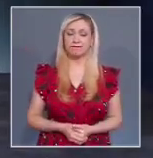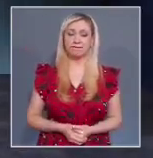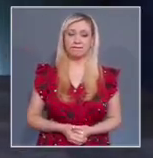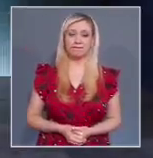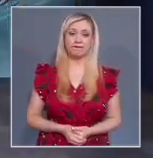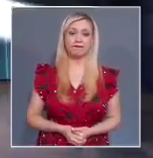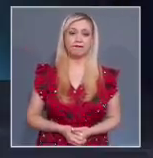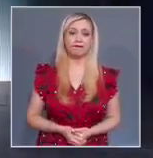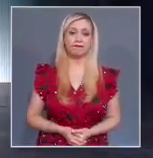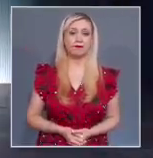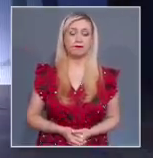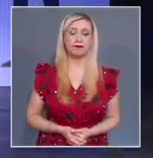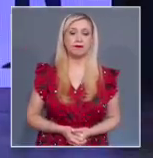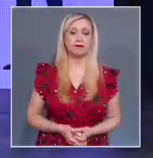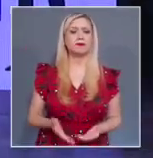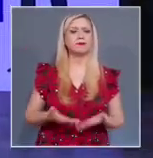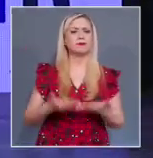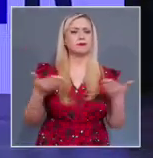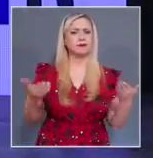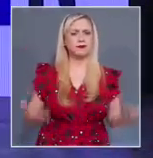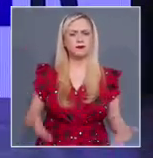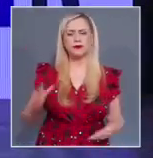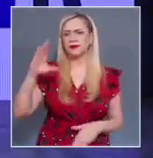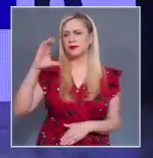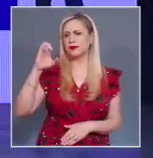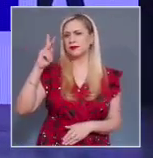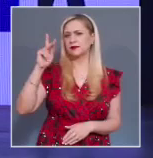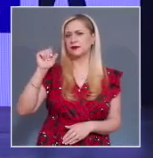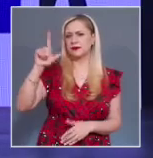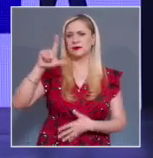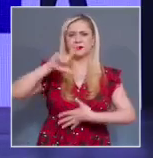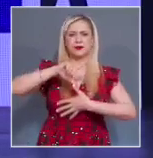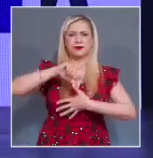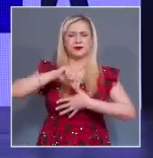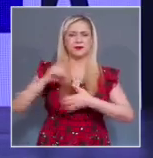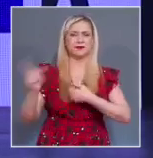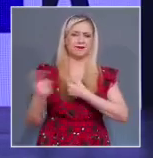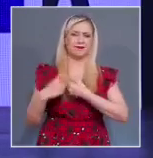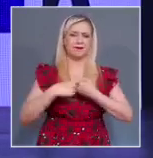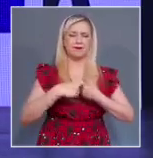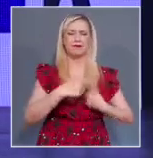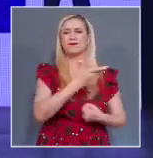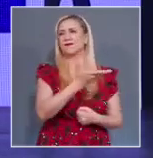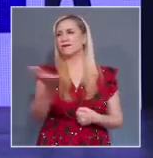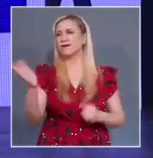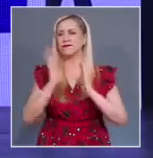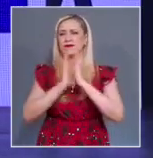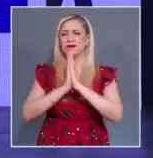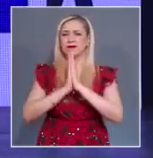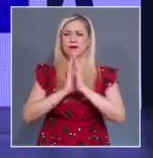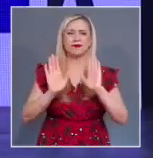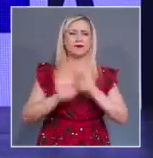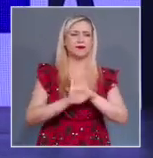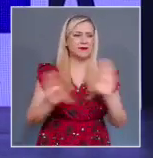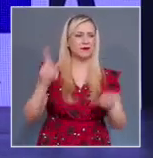En temas económicos, la CEPAL llamó a la inclusión laboral con el fin de superar las desigualdades y la informalidad en la